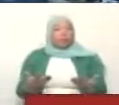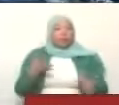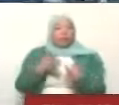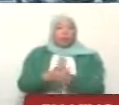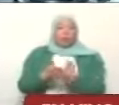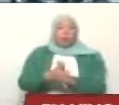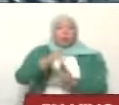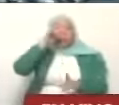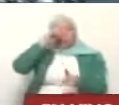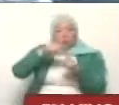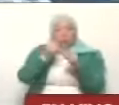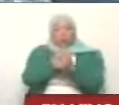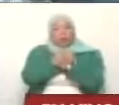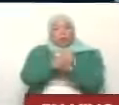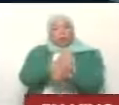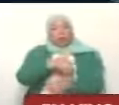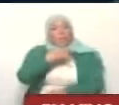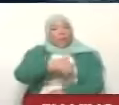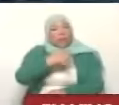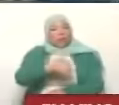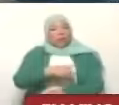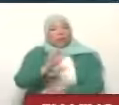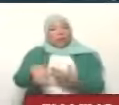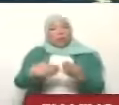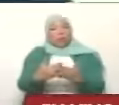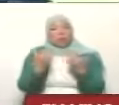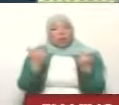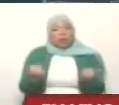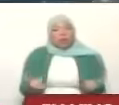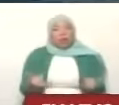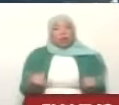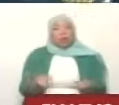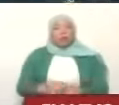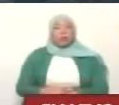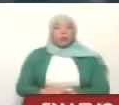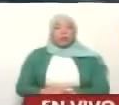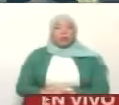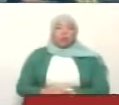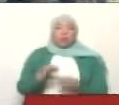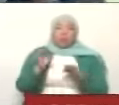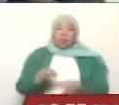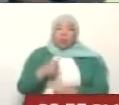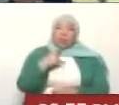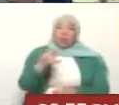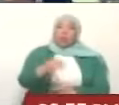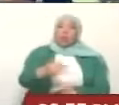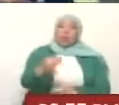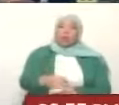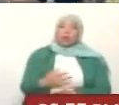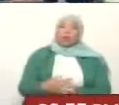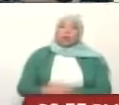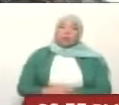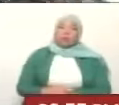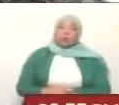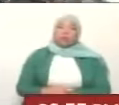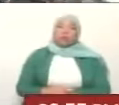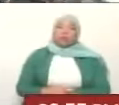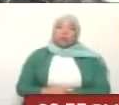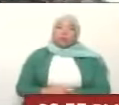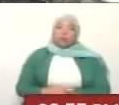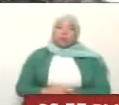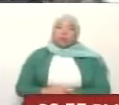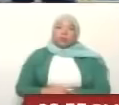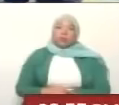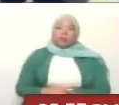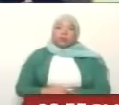visión clara de amor y pasión que los mueve para llegar aquí con realidad, con verdad. Algo muy distinto